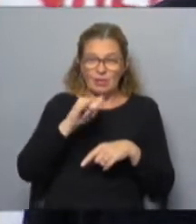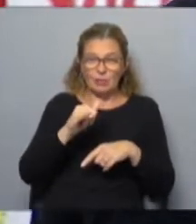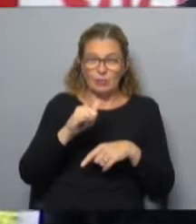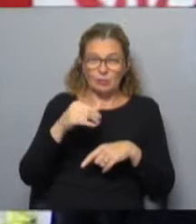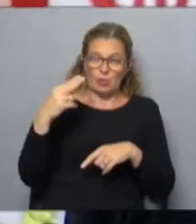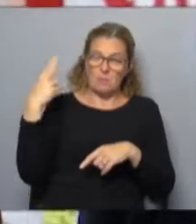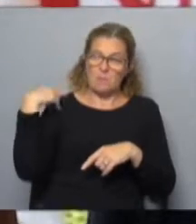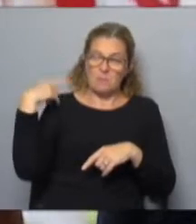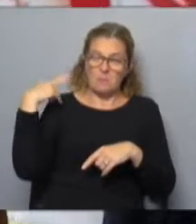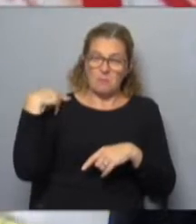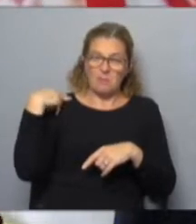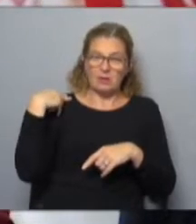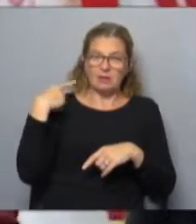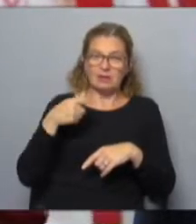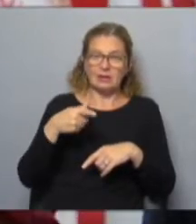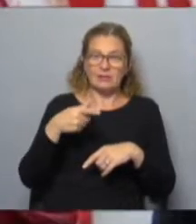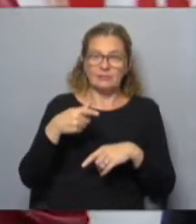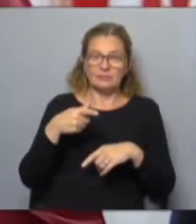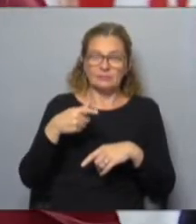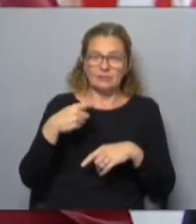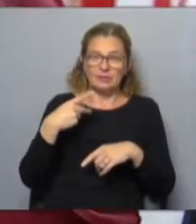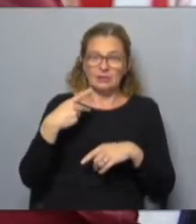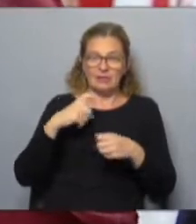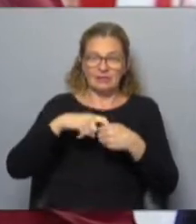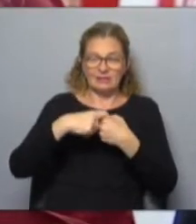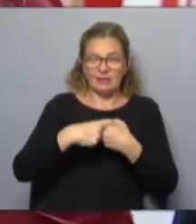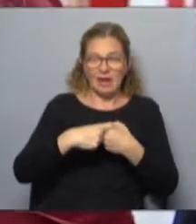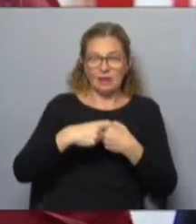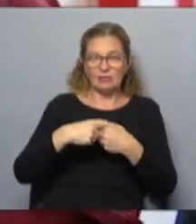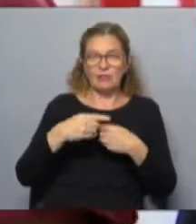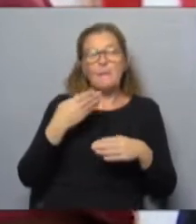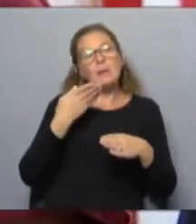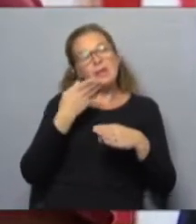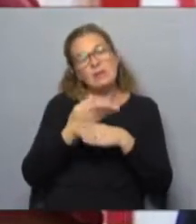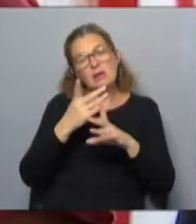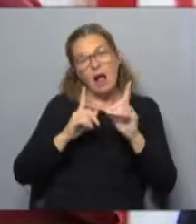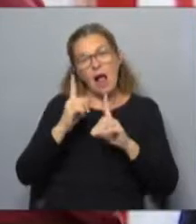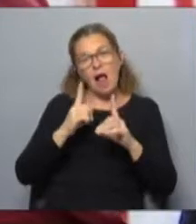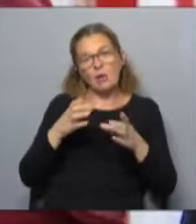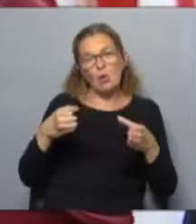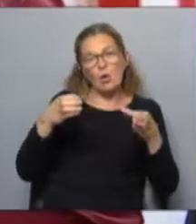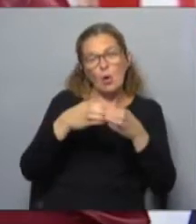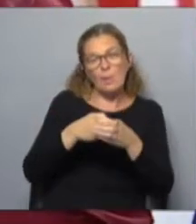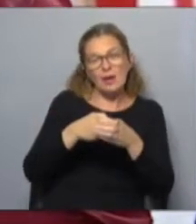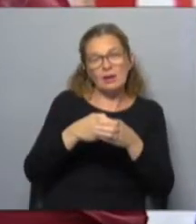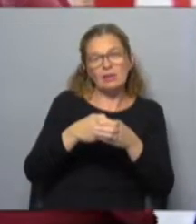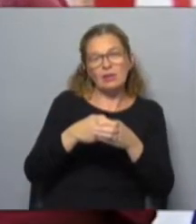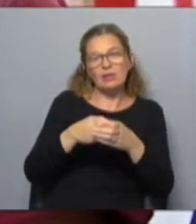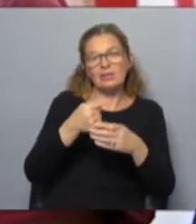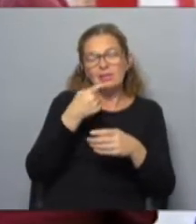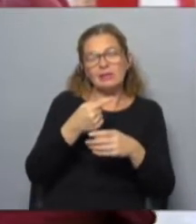de mandos medios en el ejercicio de dirigentes sindicales cada vez que se va a hacer un reclamo con respecto a comedia colectiva, operativa, etc.